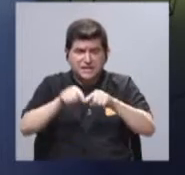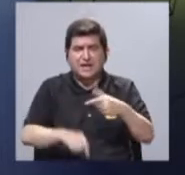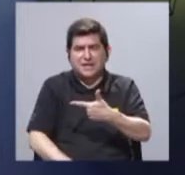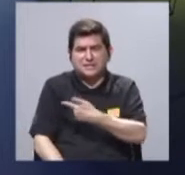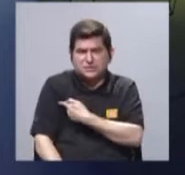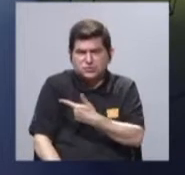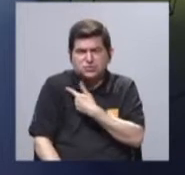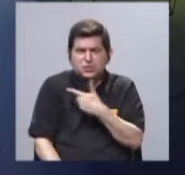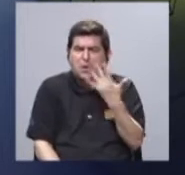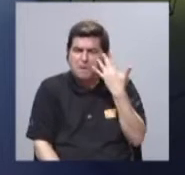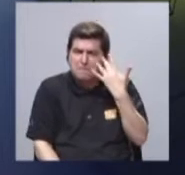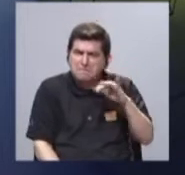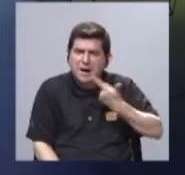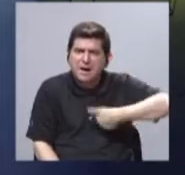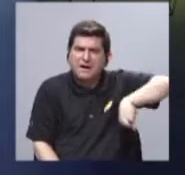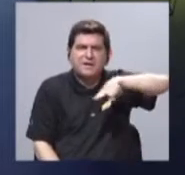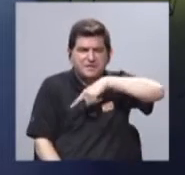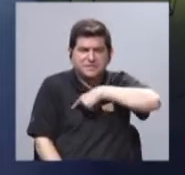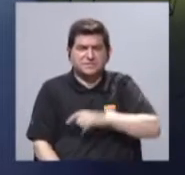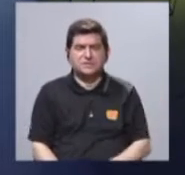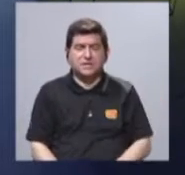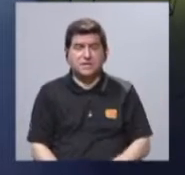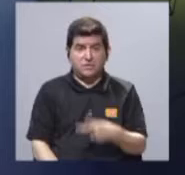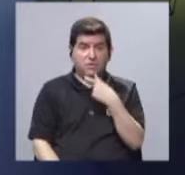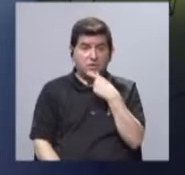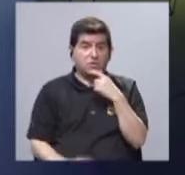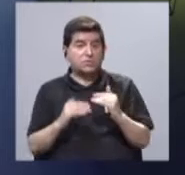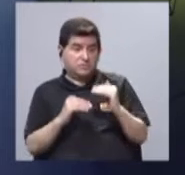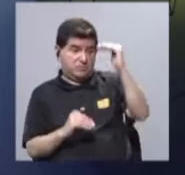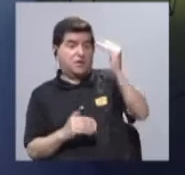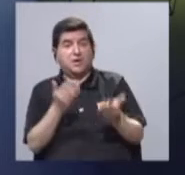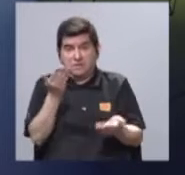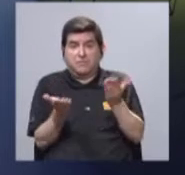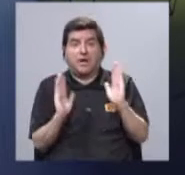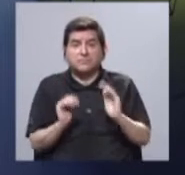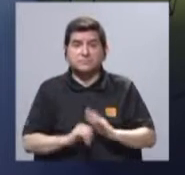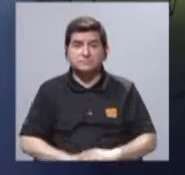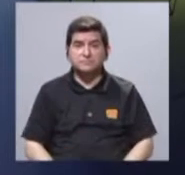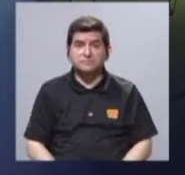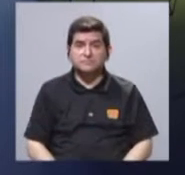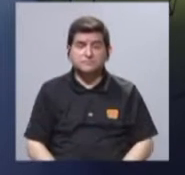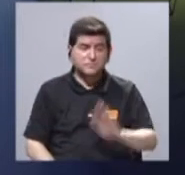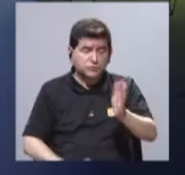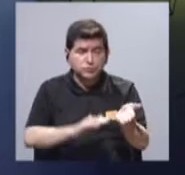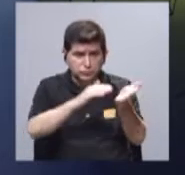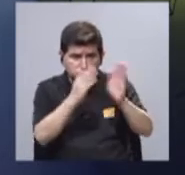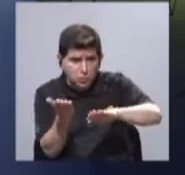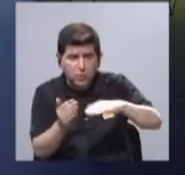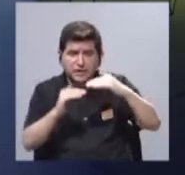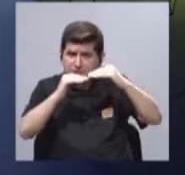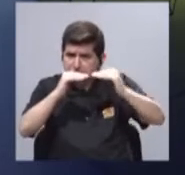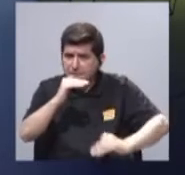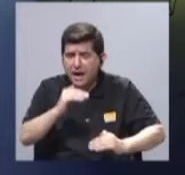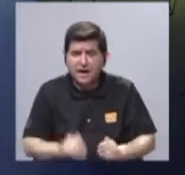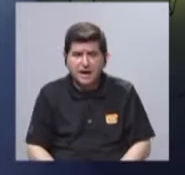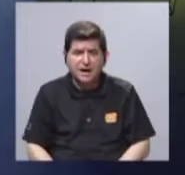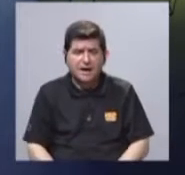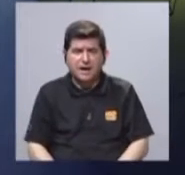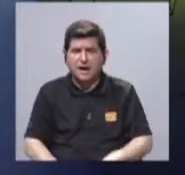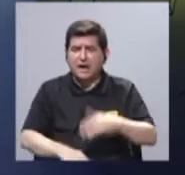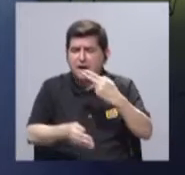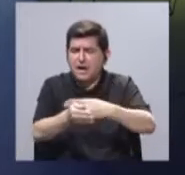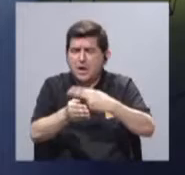vacunaciones parecidas a las nuestras en proporción reino unido incluso más dentro de sus mortalidad es son bajas y sus